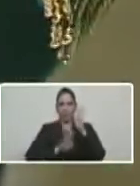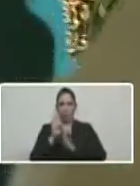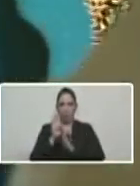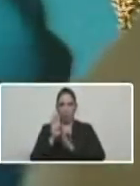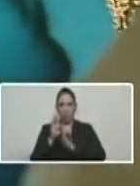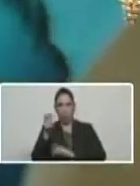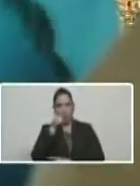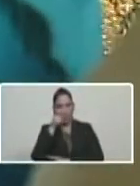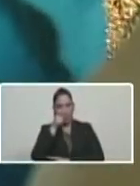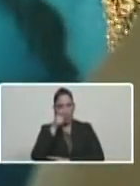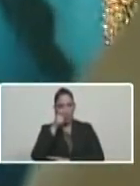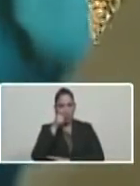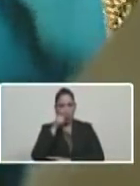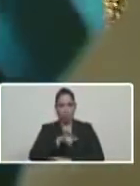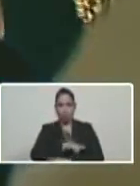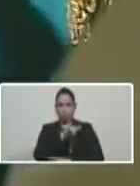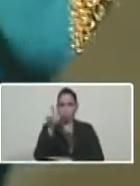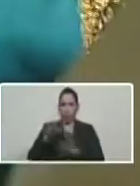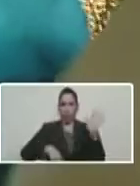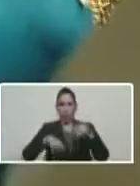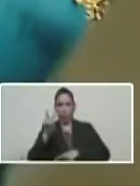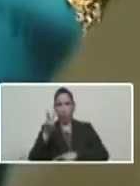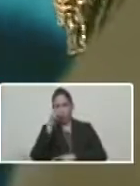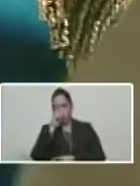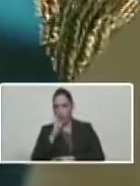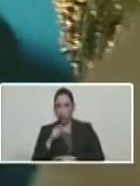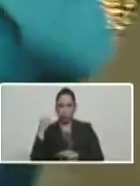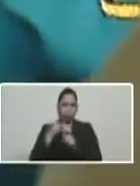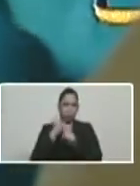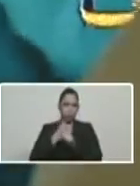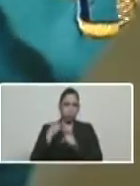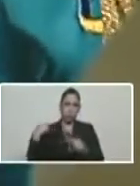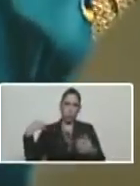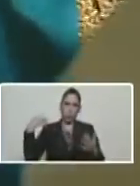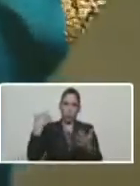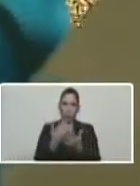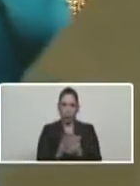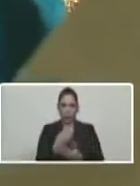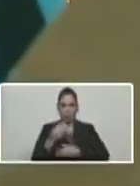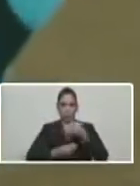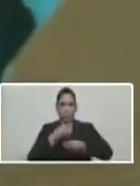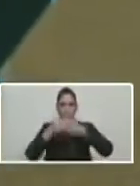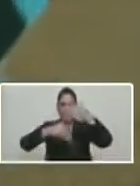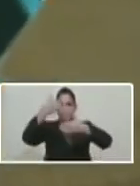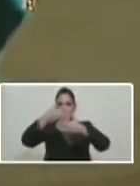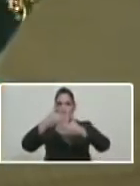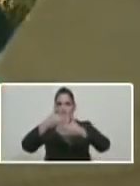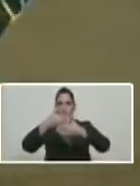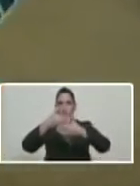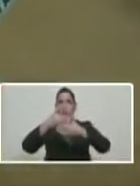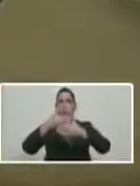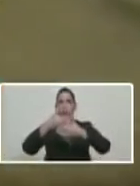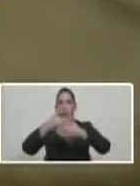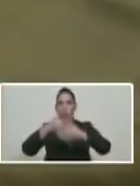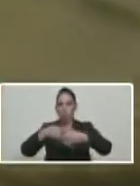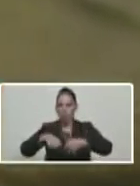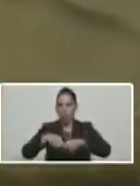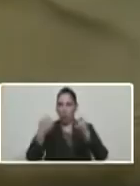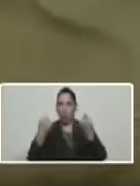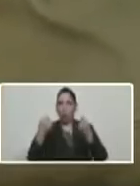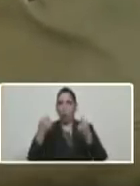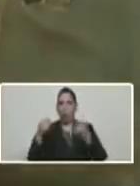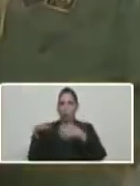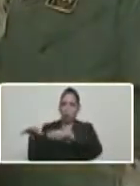operaciones aéreas por más de 12 años, desde que se ejecutó el bloqueo de partes y repuestos por parte de las